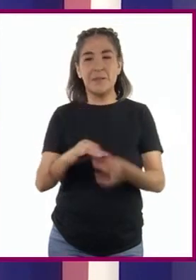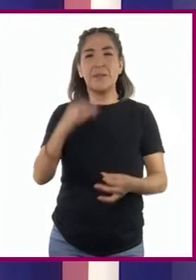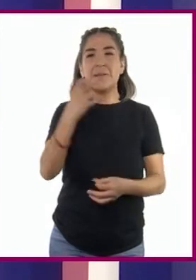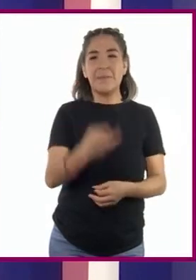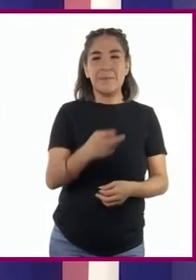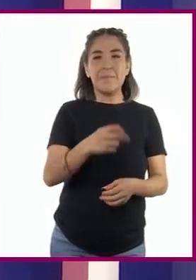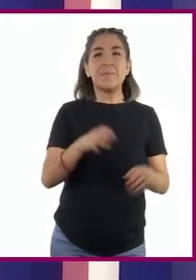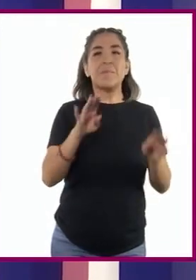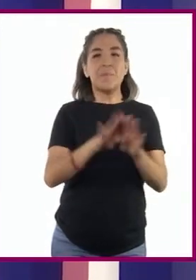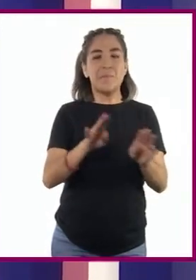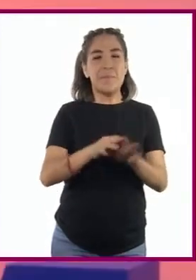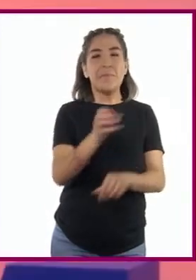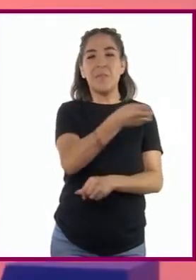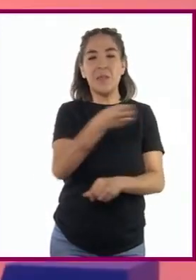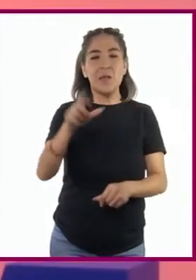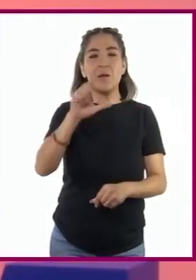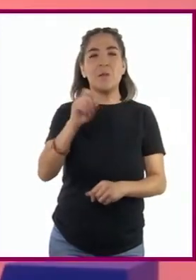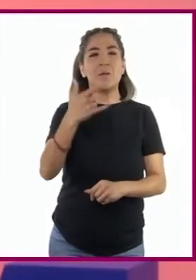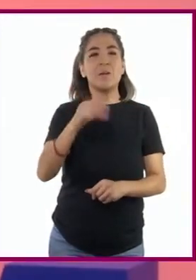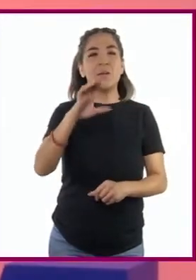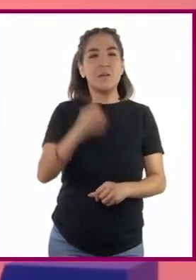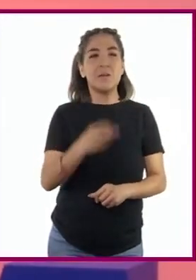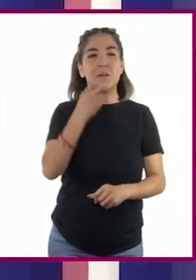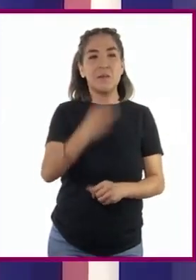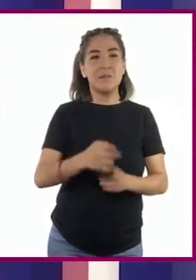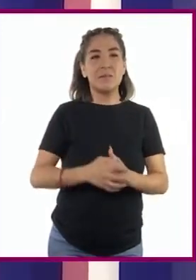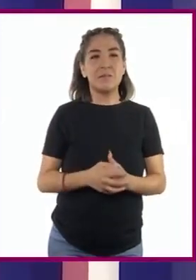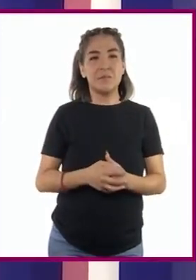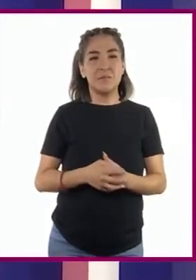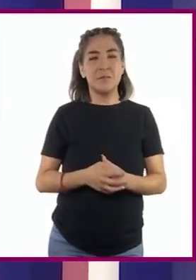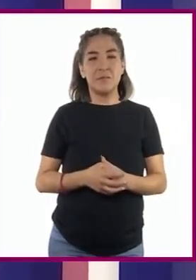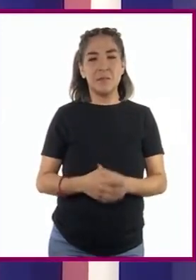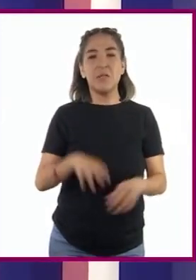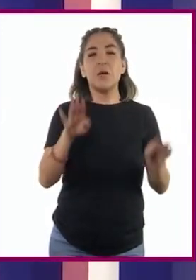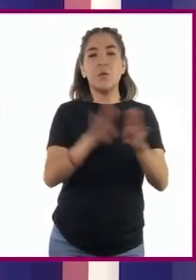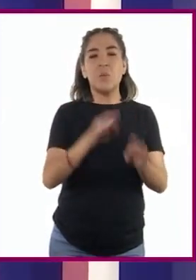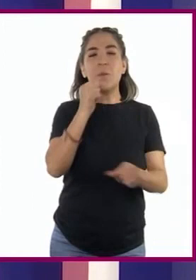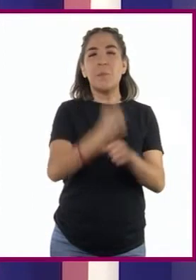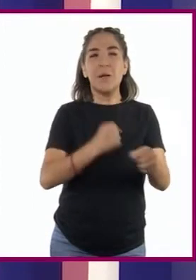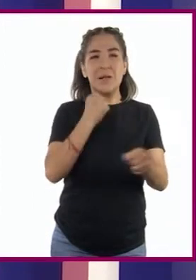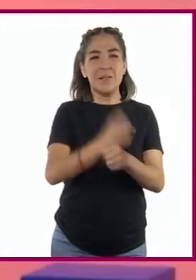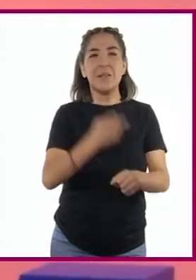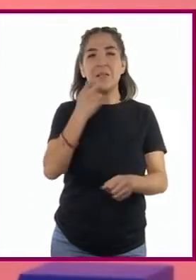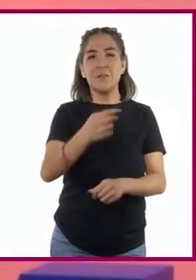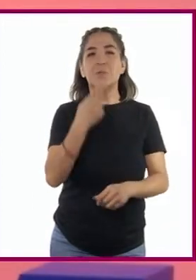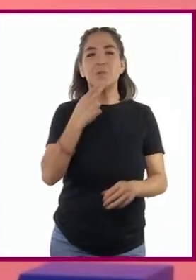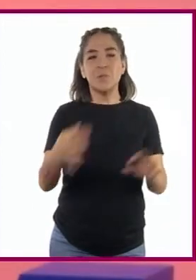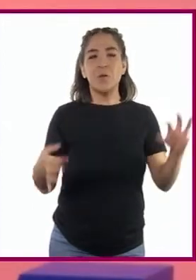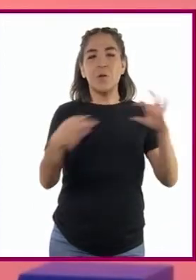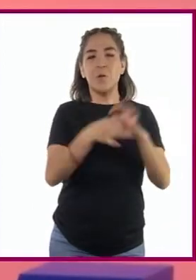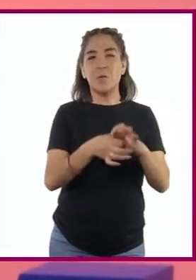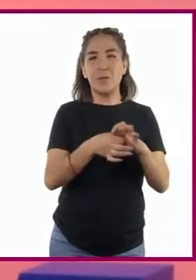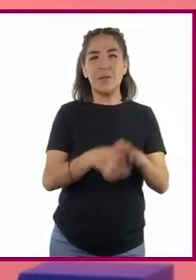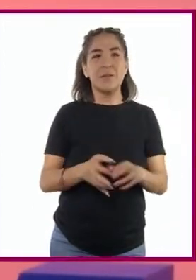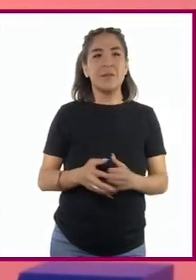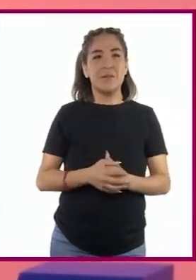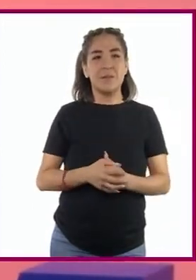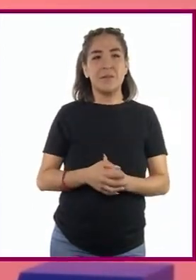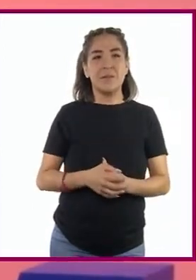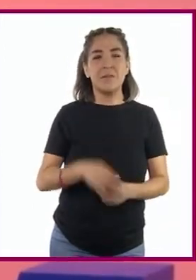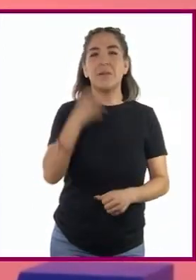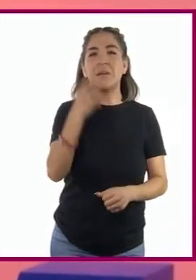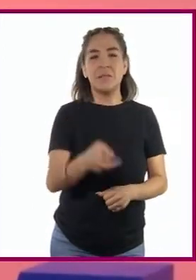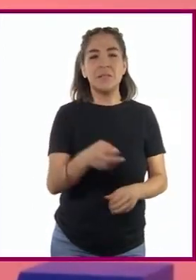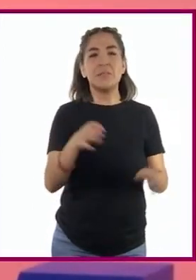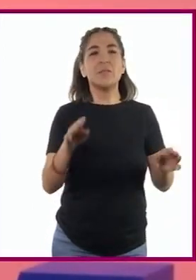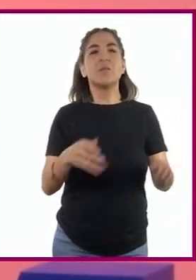información tenga un orden lógico. Profesora, yo quiero seguir practicando el uso de conectores. ¡Perfecto! ¿Qué te